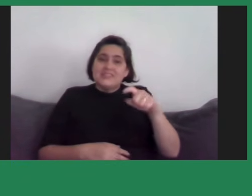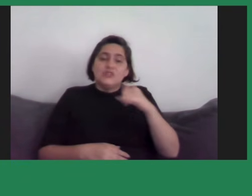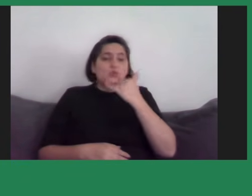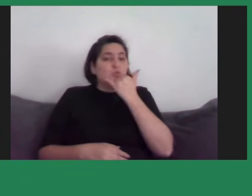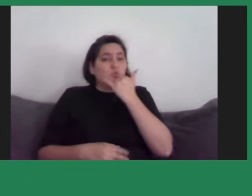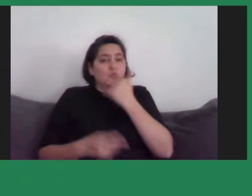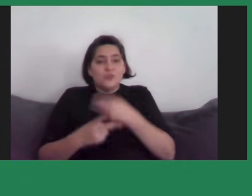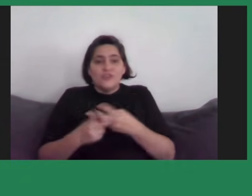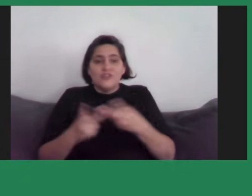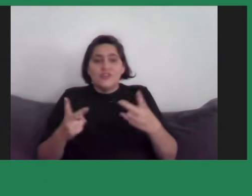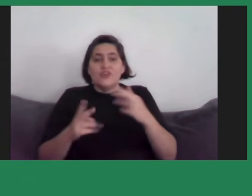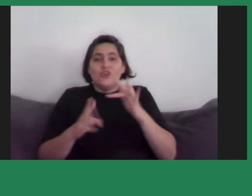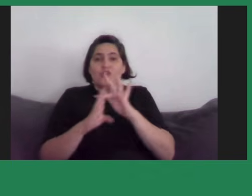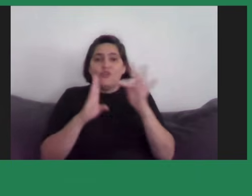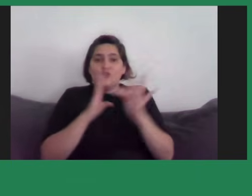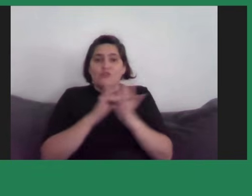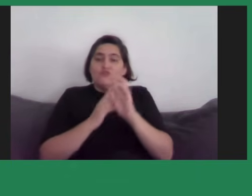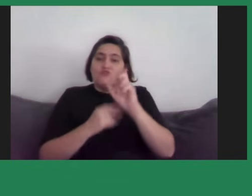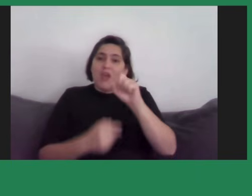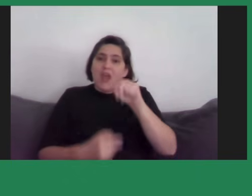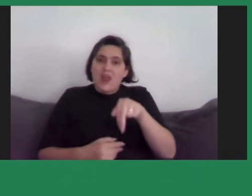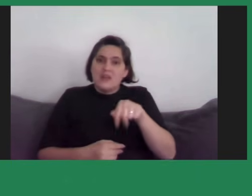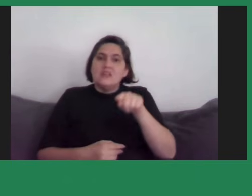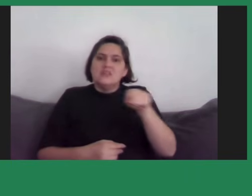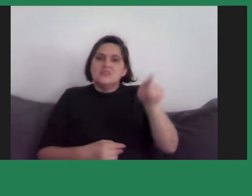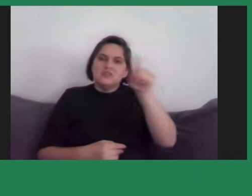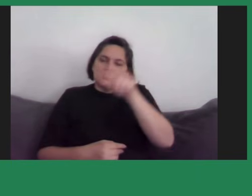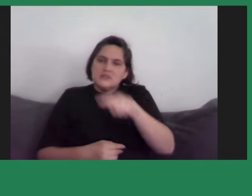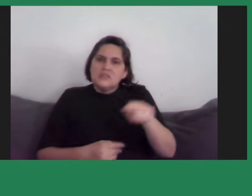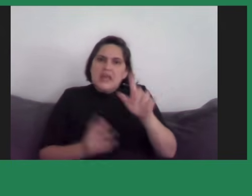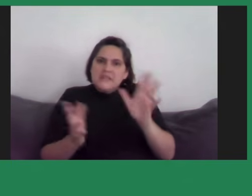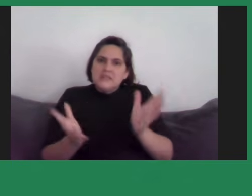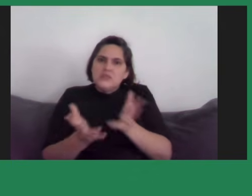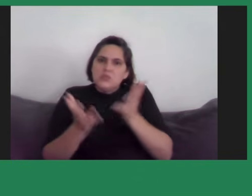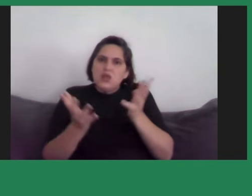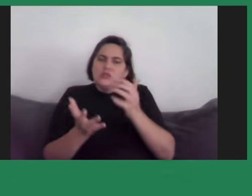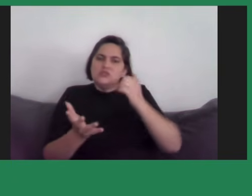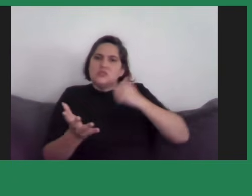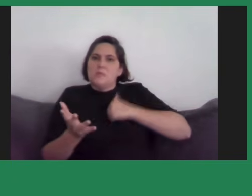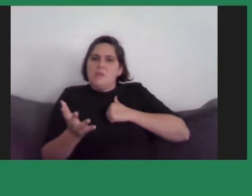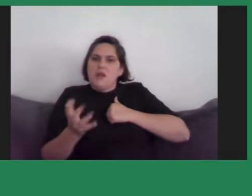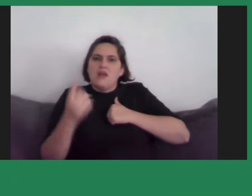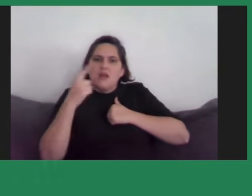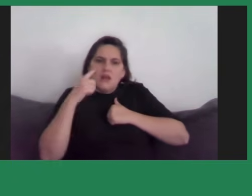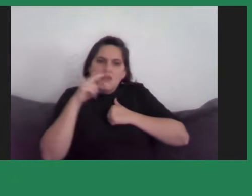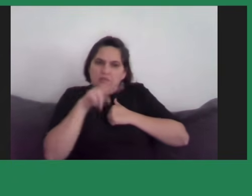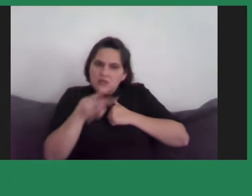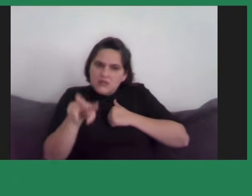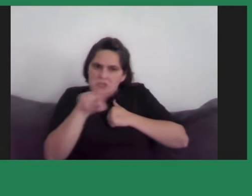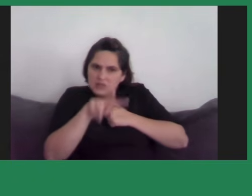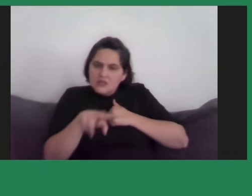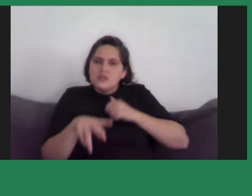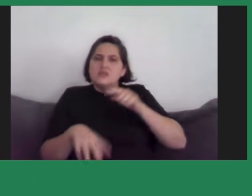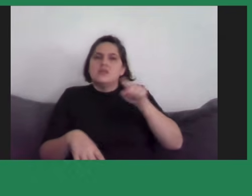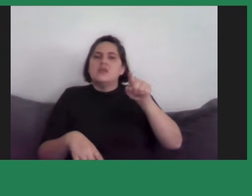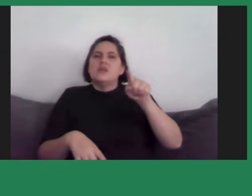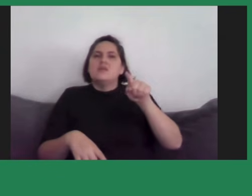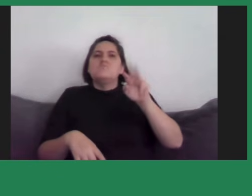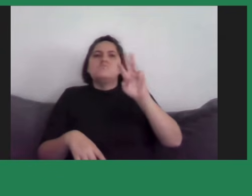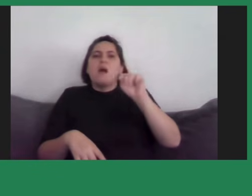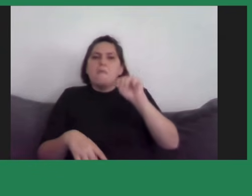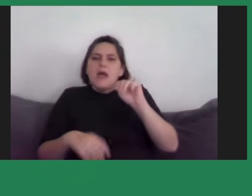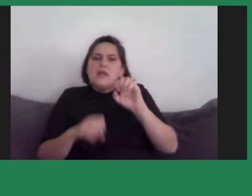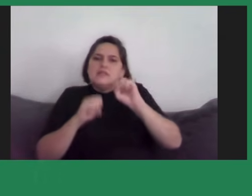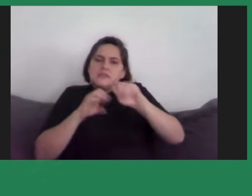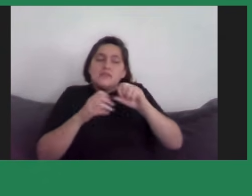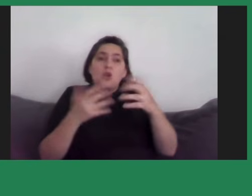Fuan, donde tenemos un tutorial de estimulación temprana, donde le enseñamos a padre y madre a cómo